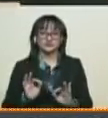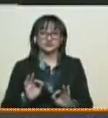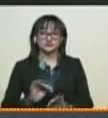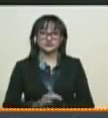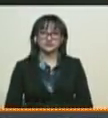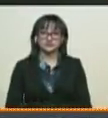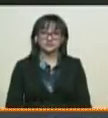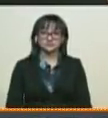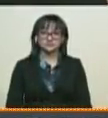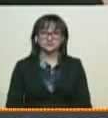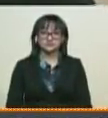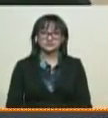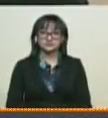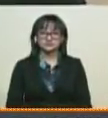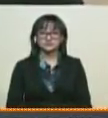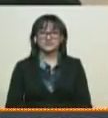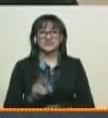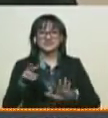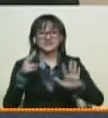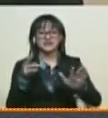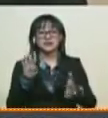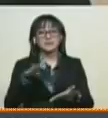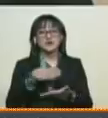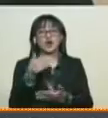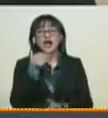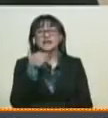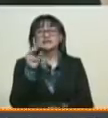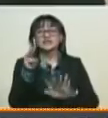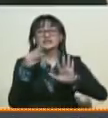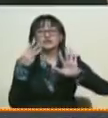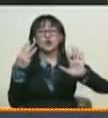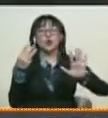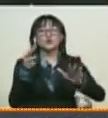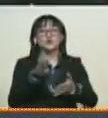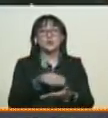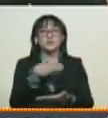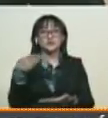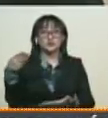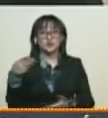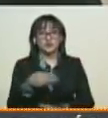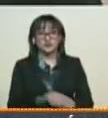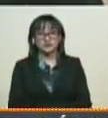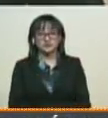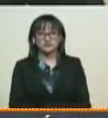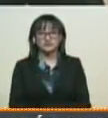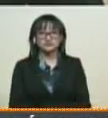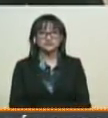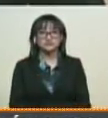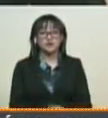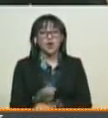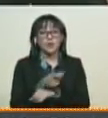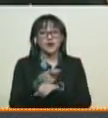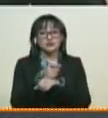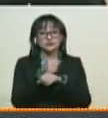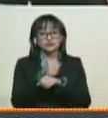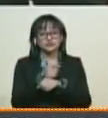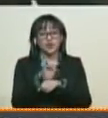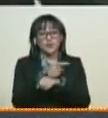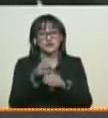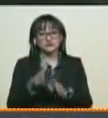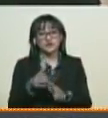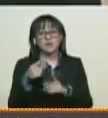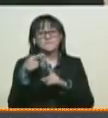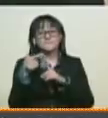17.985.754 millones de bolívares. 17 billones, casi 18 billones, redondeando, para las gobernaciones y para